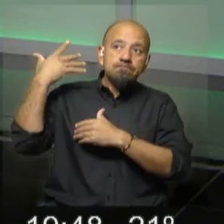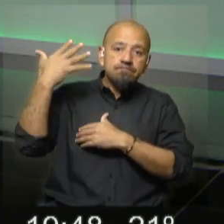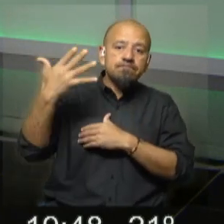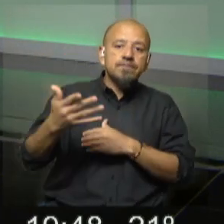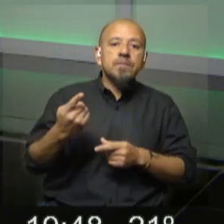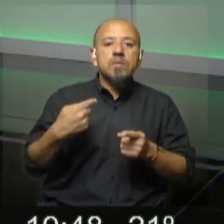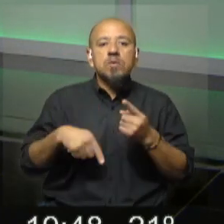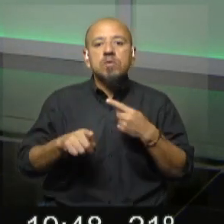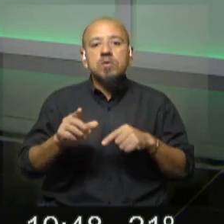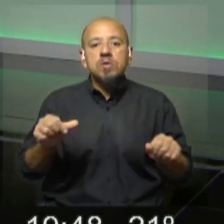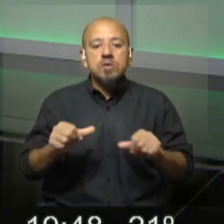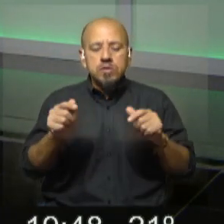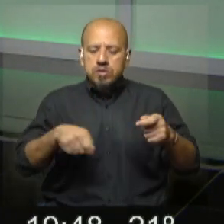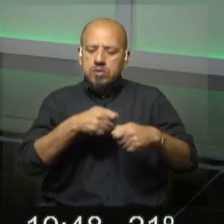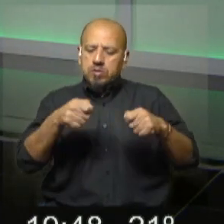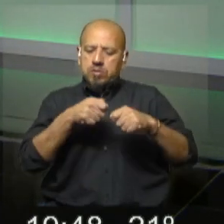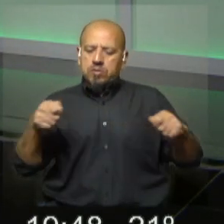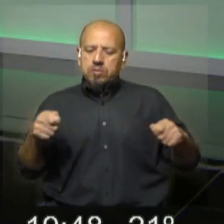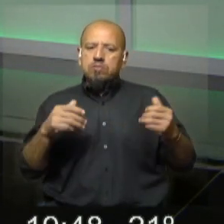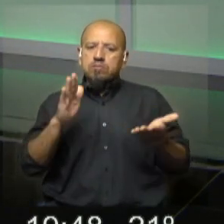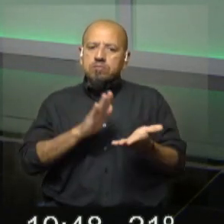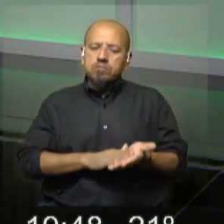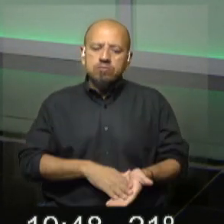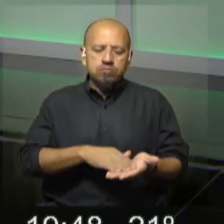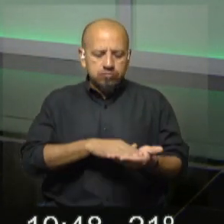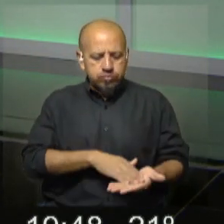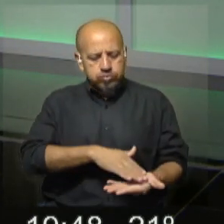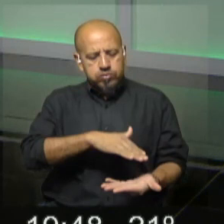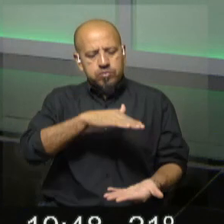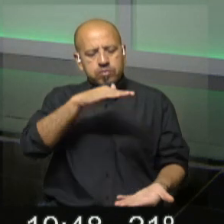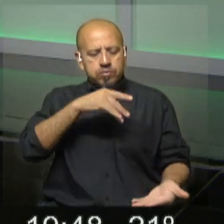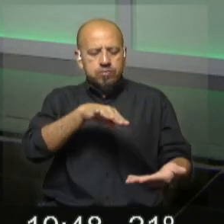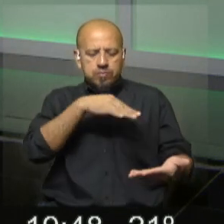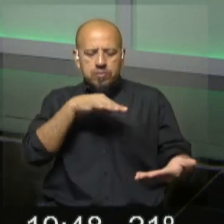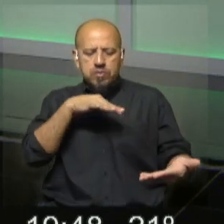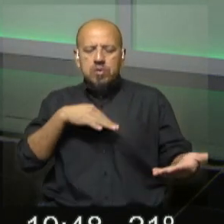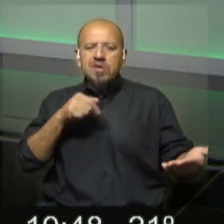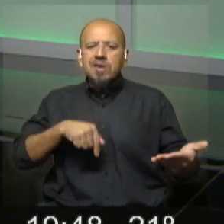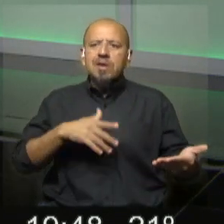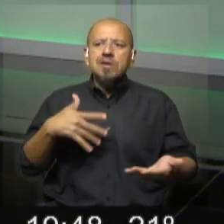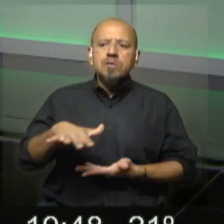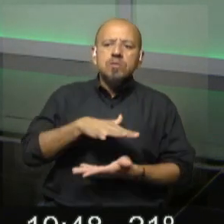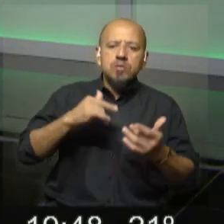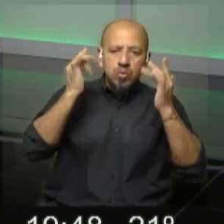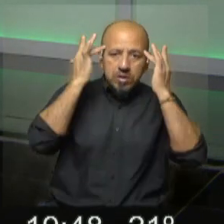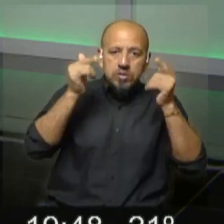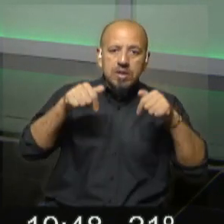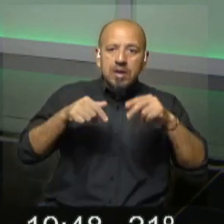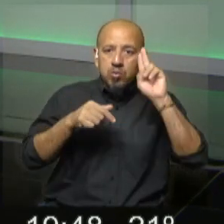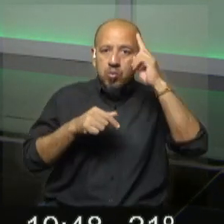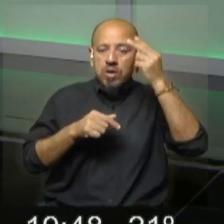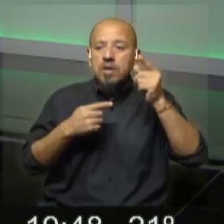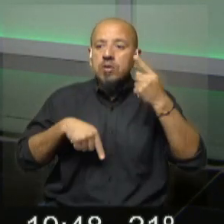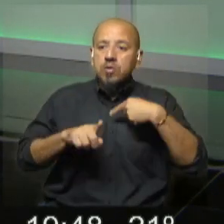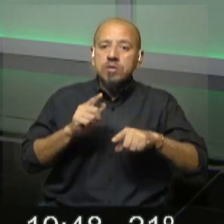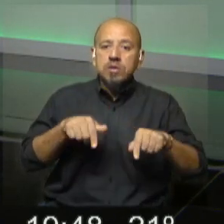en su momento un diagnóstico muy extenso de la situación educativa de nuestro país y que se alineaba